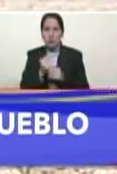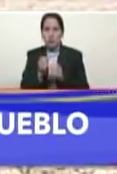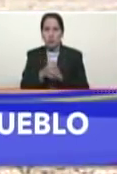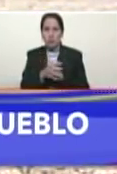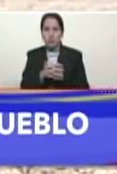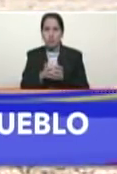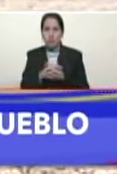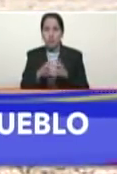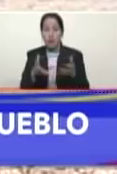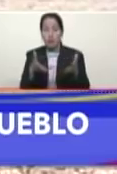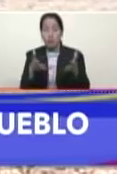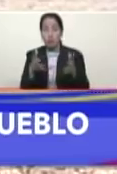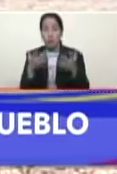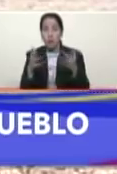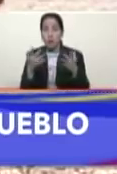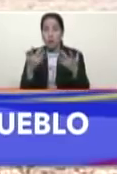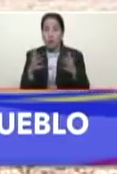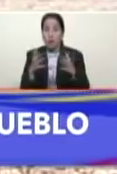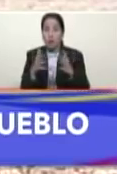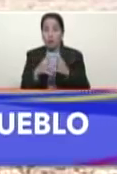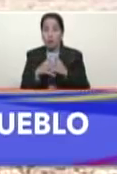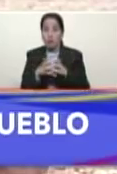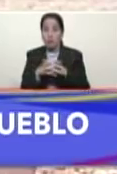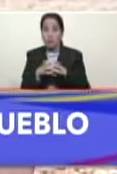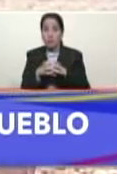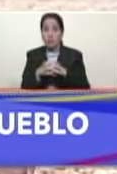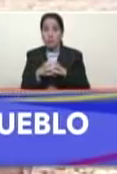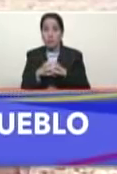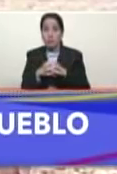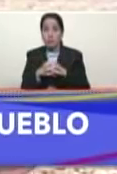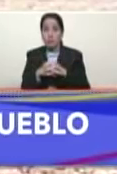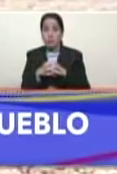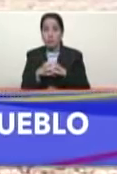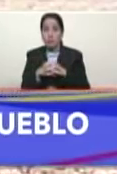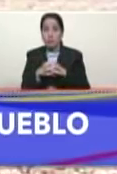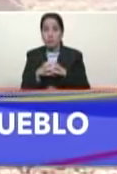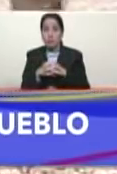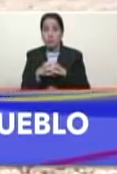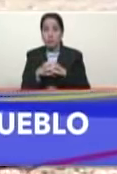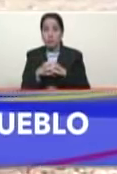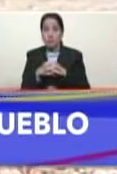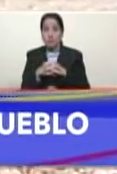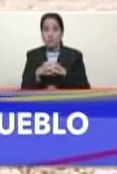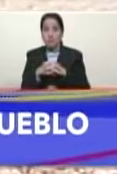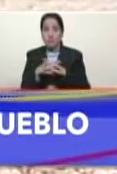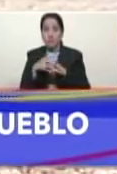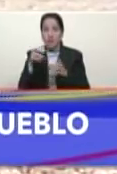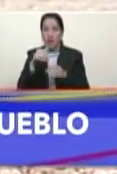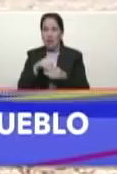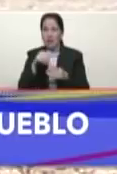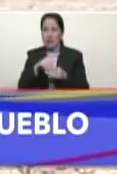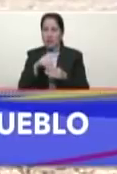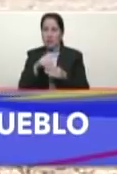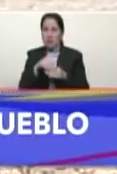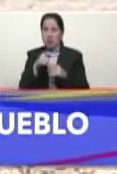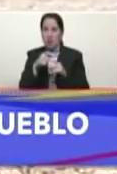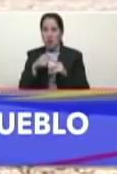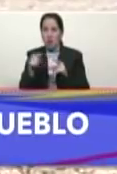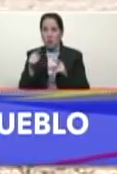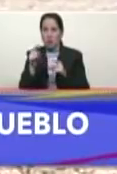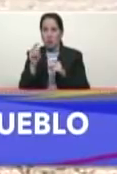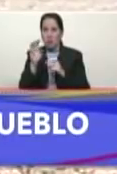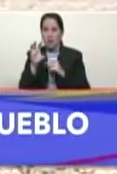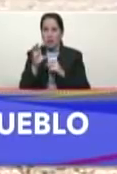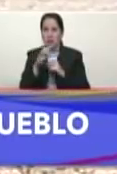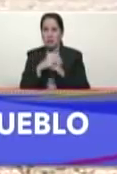Está bien, pues, aplauso, gran victoria, felicitación. Hubo elecciones en otro país y